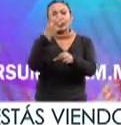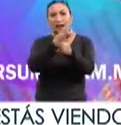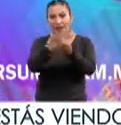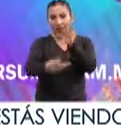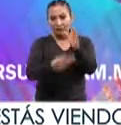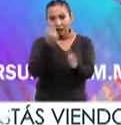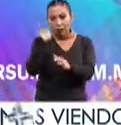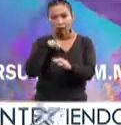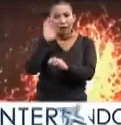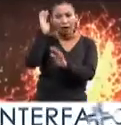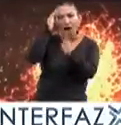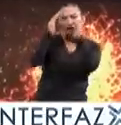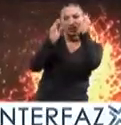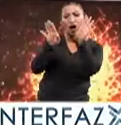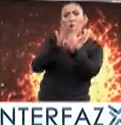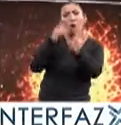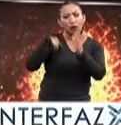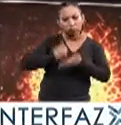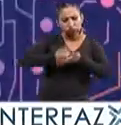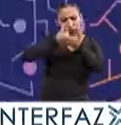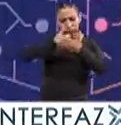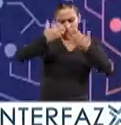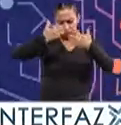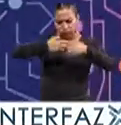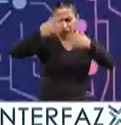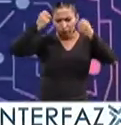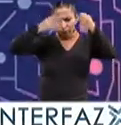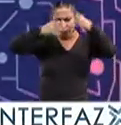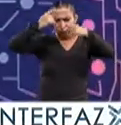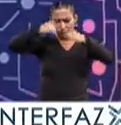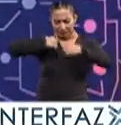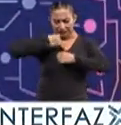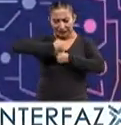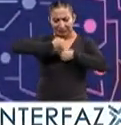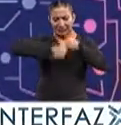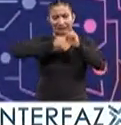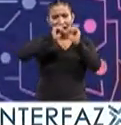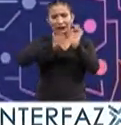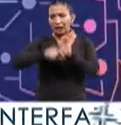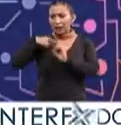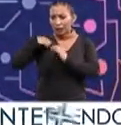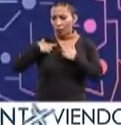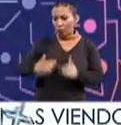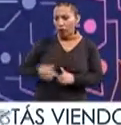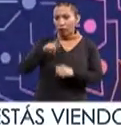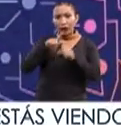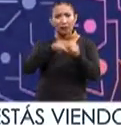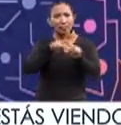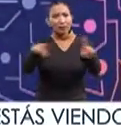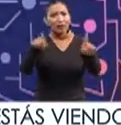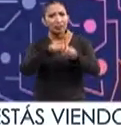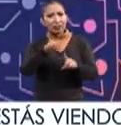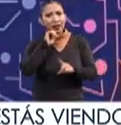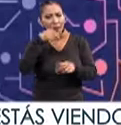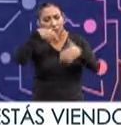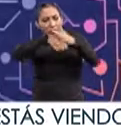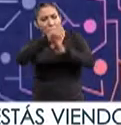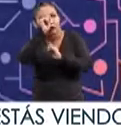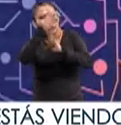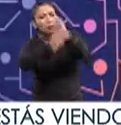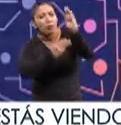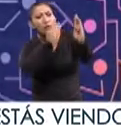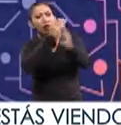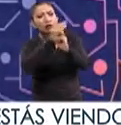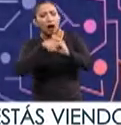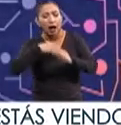tercera edición podrás conocer cómo funciona el sistema nervioso del ser humano y otros animales. Además, podrás adentrarte en el mundo